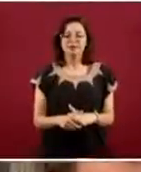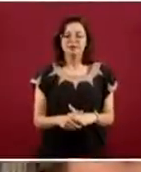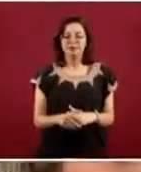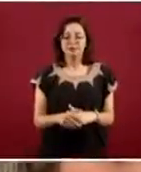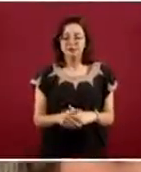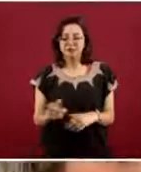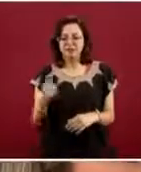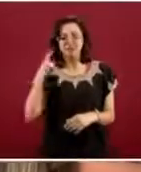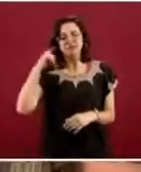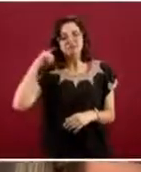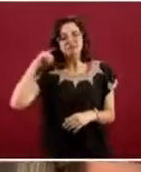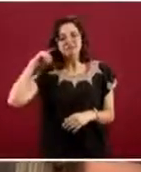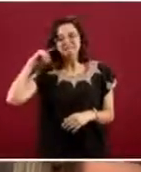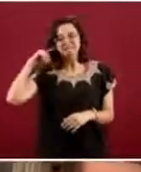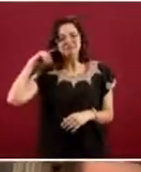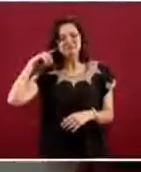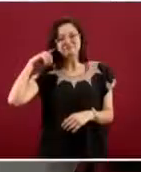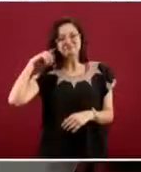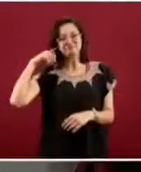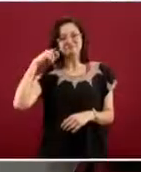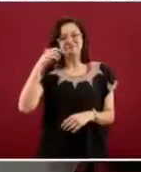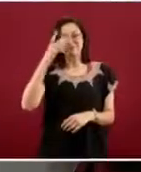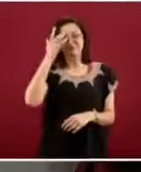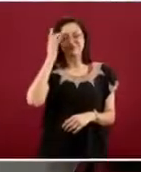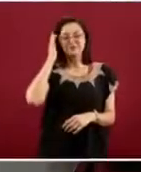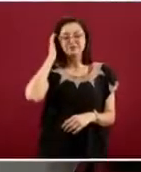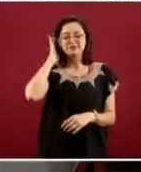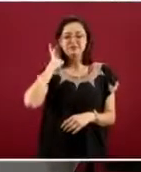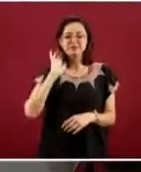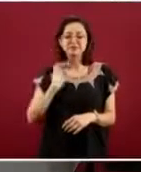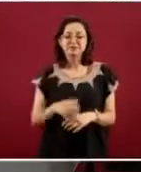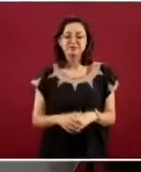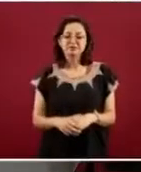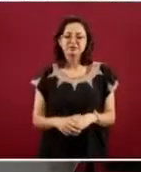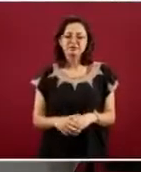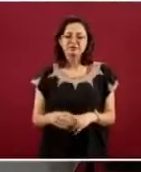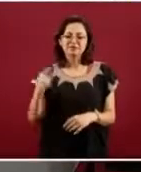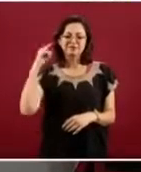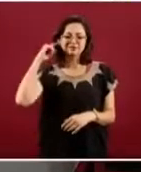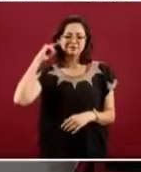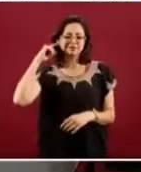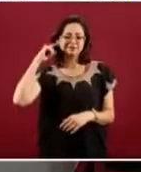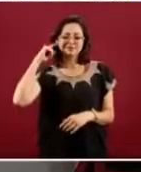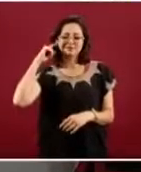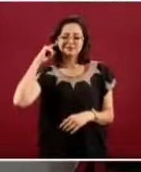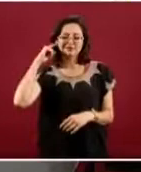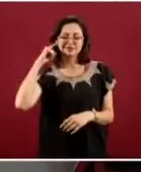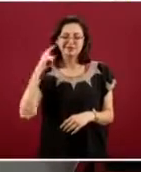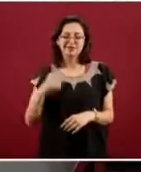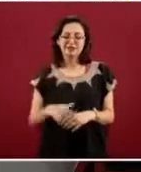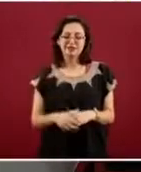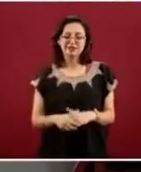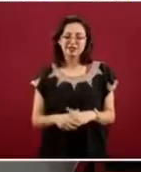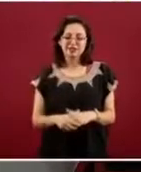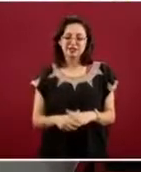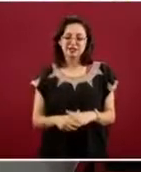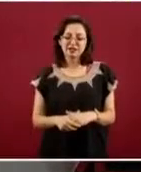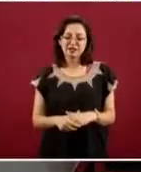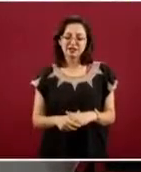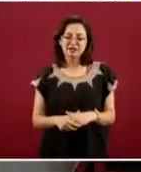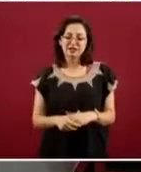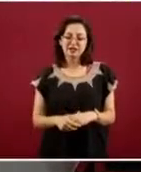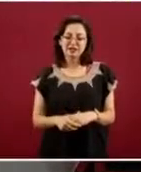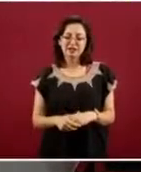ha inspirado gente de la sociedad civil, y me metieron una carta para que se la hiciera muy rápida, de media cuartilla. Se trata de